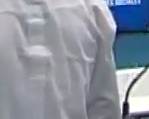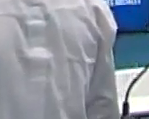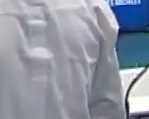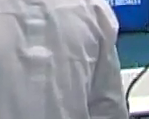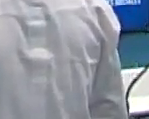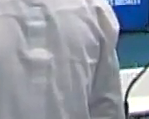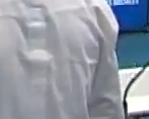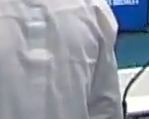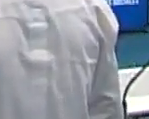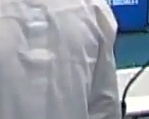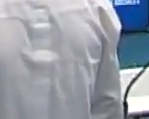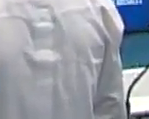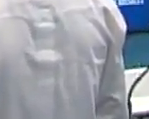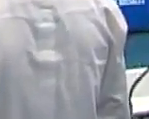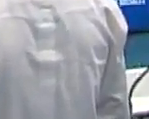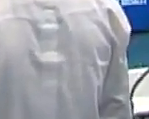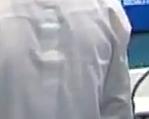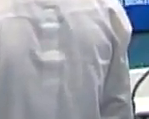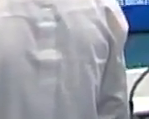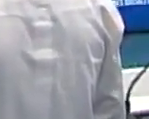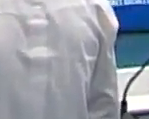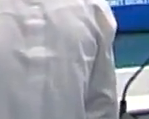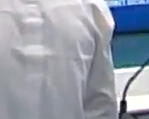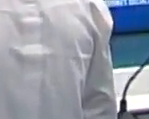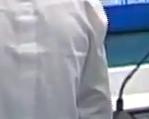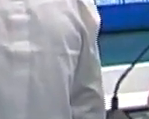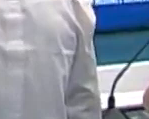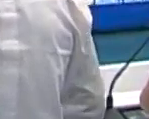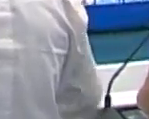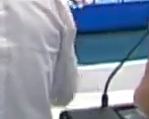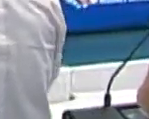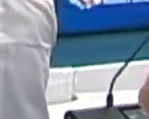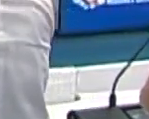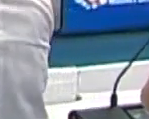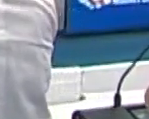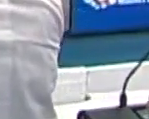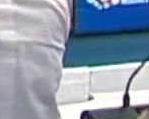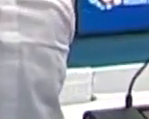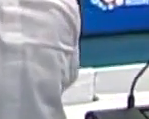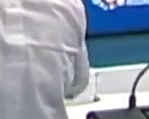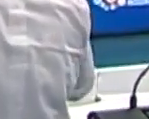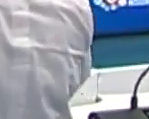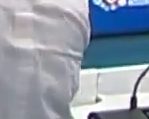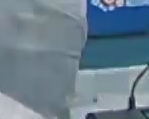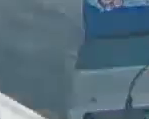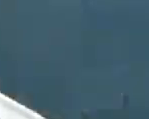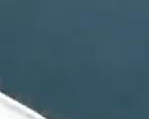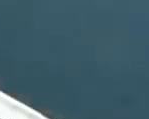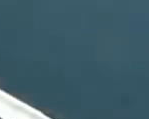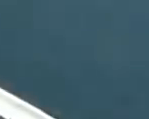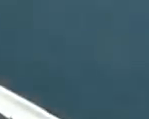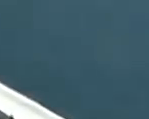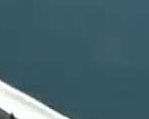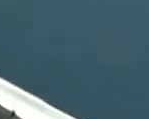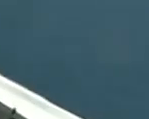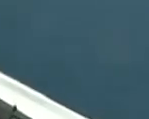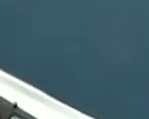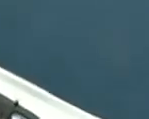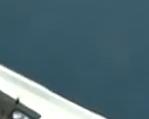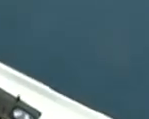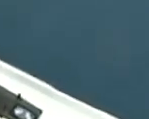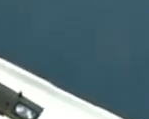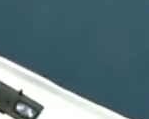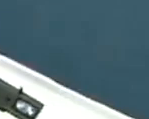cooperación, también de atención y de garantía de los derechos fundamentales al pueblo venezolano, y en este contexto también se cuentan cerca